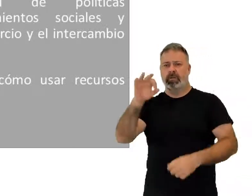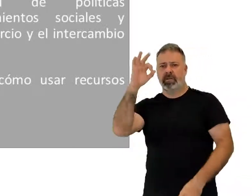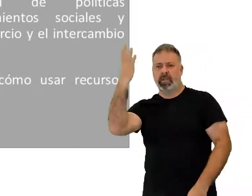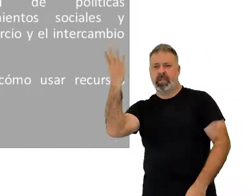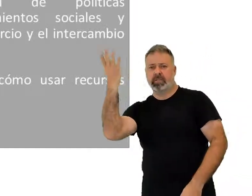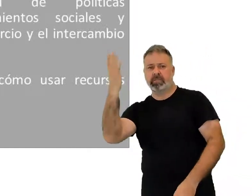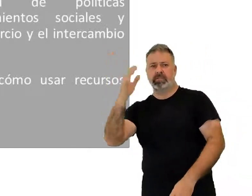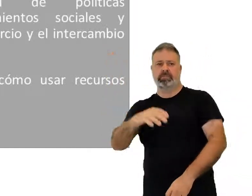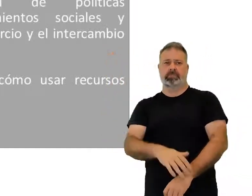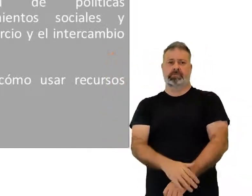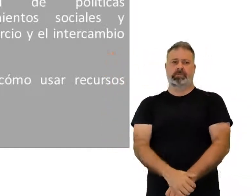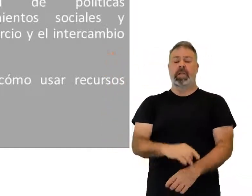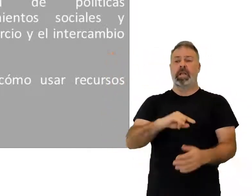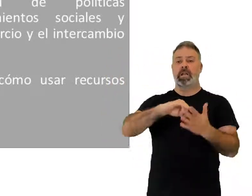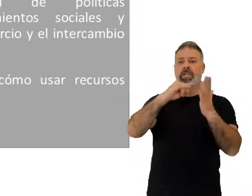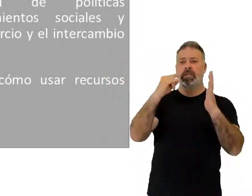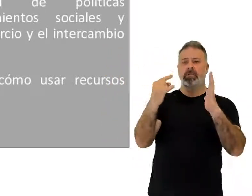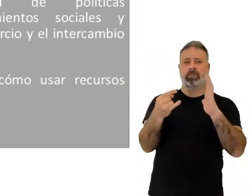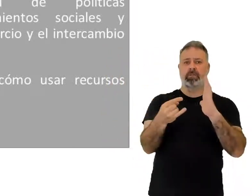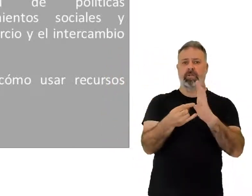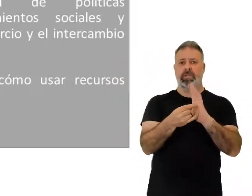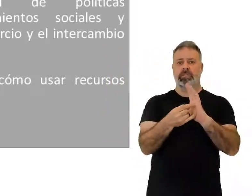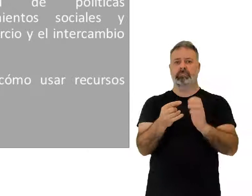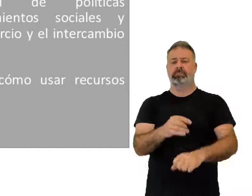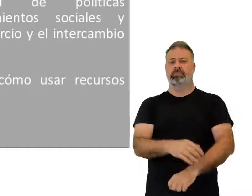La tecnología